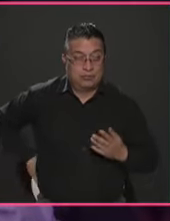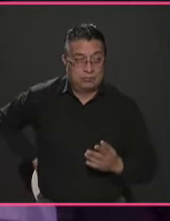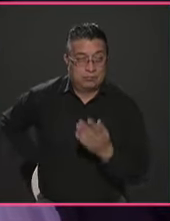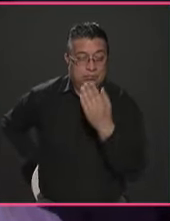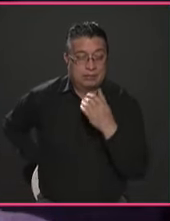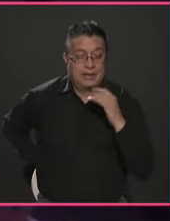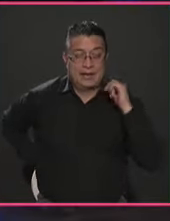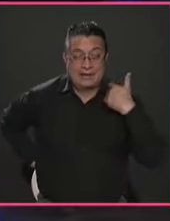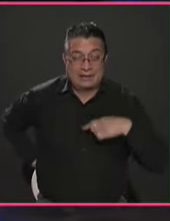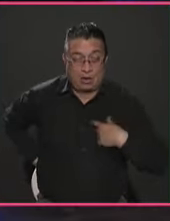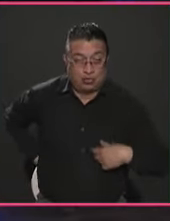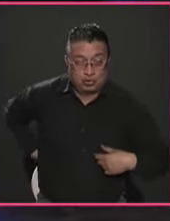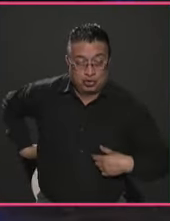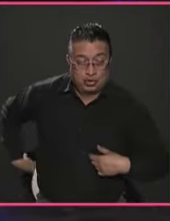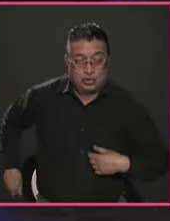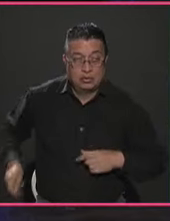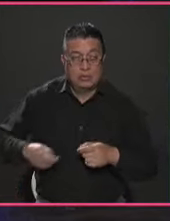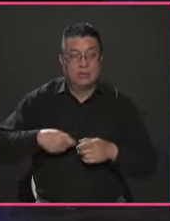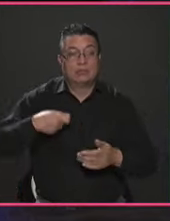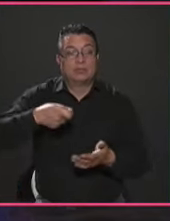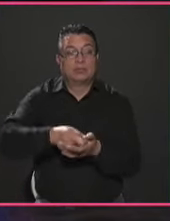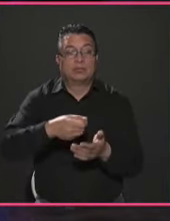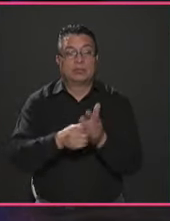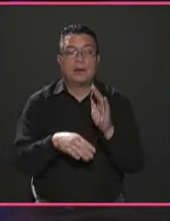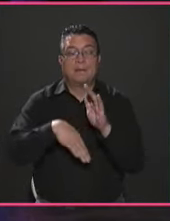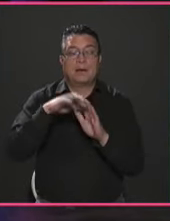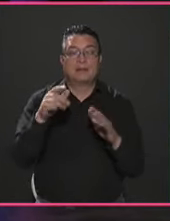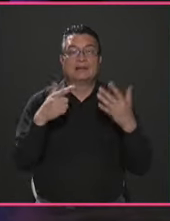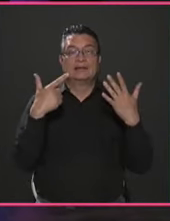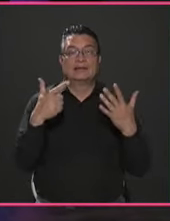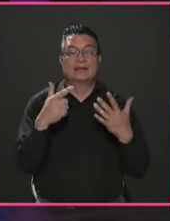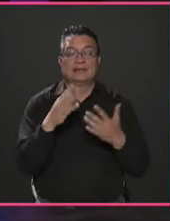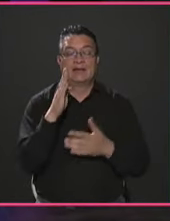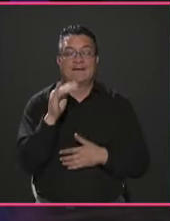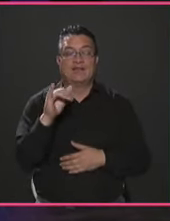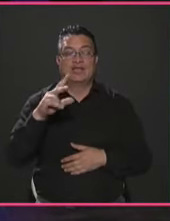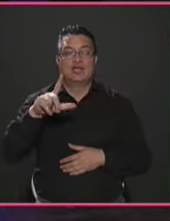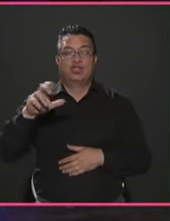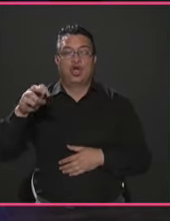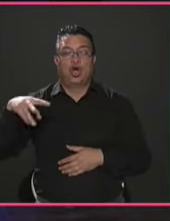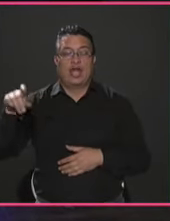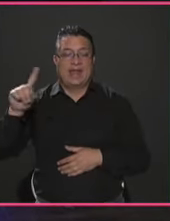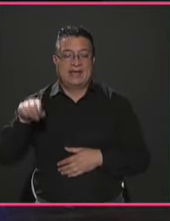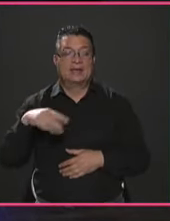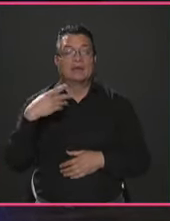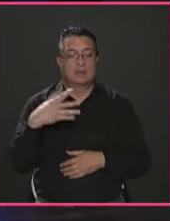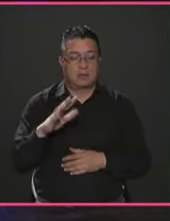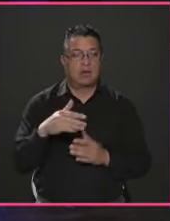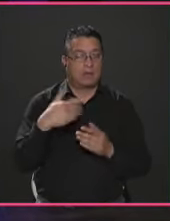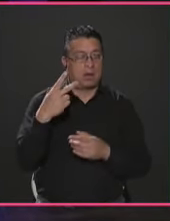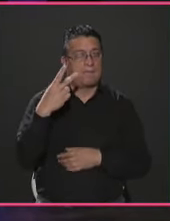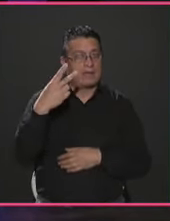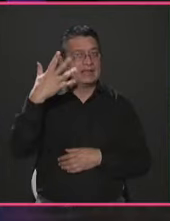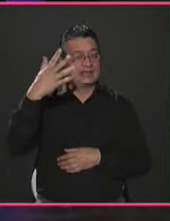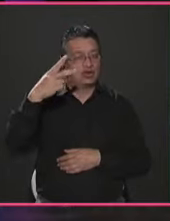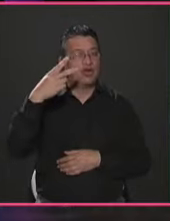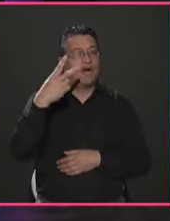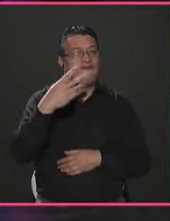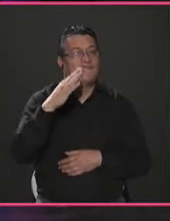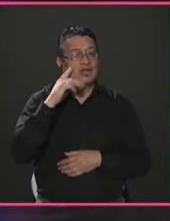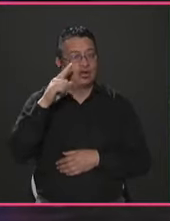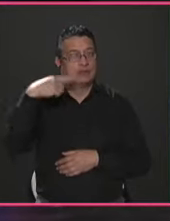en Estados Unidos genere inversiones por más de 7 billones y se espera que al 2030 logre alrededor de 25 billones